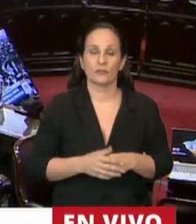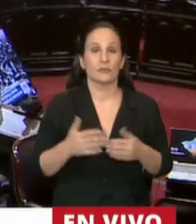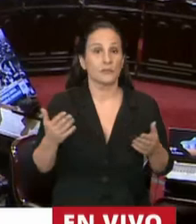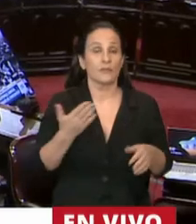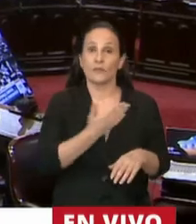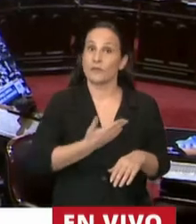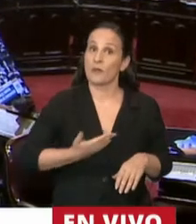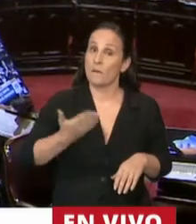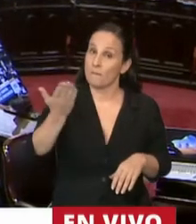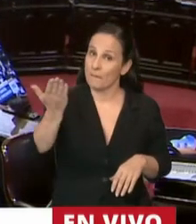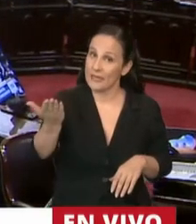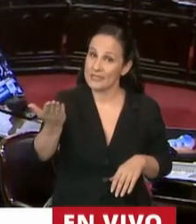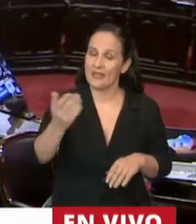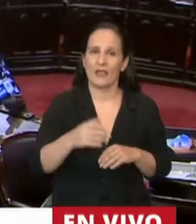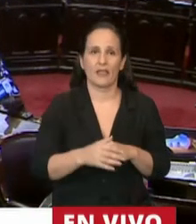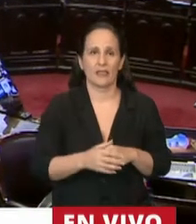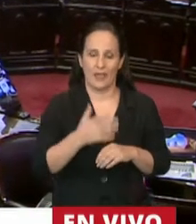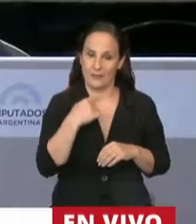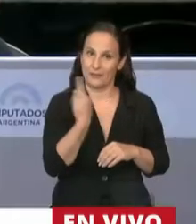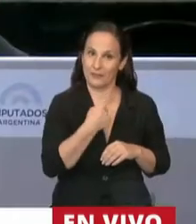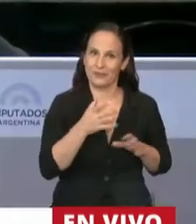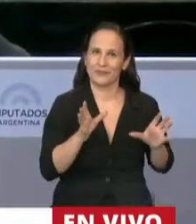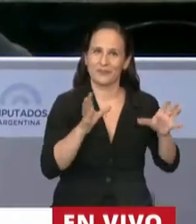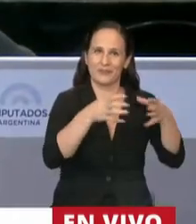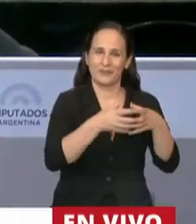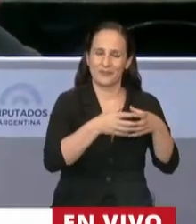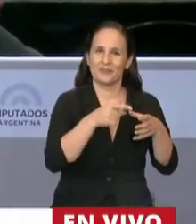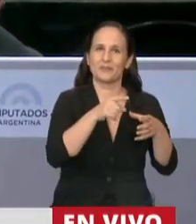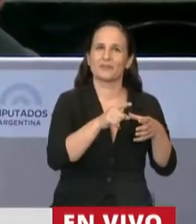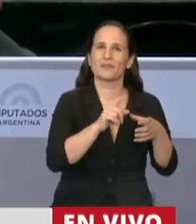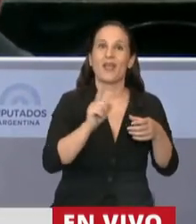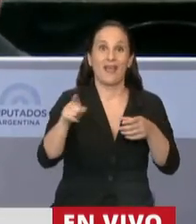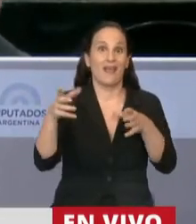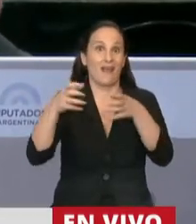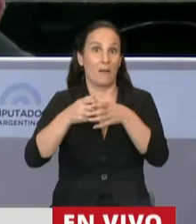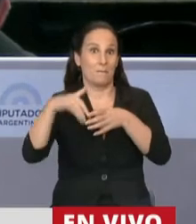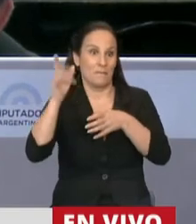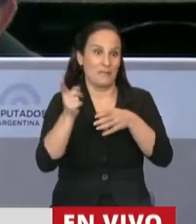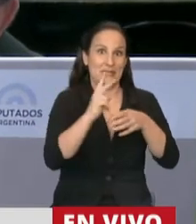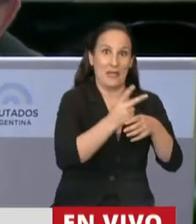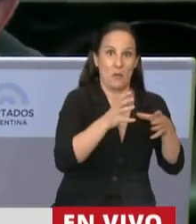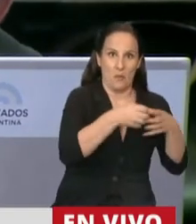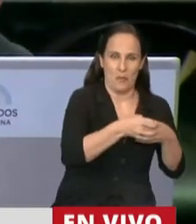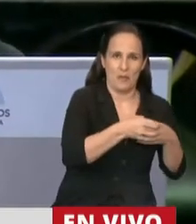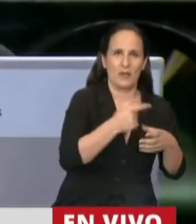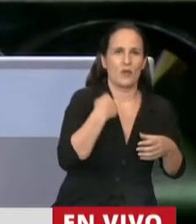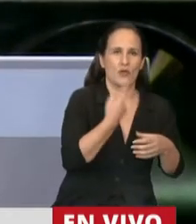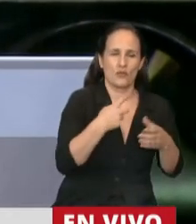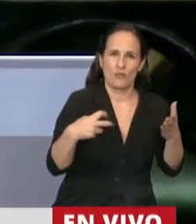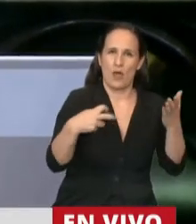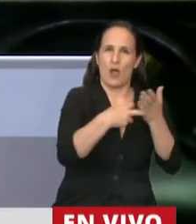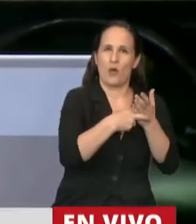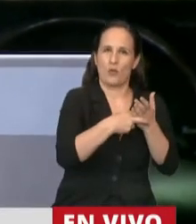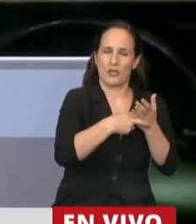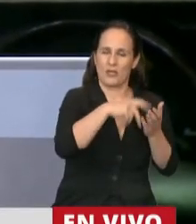Señor presidente, en nuestro carácter de representante de la segunda minoría de esta Cámara, proponemos como auditor general de la